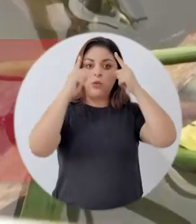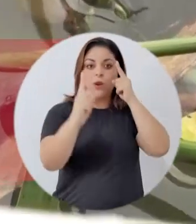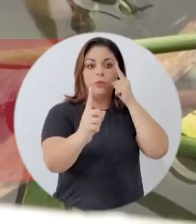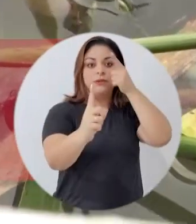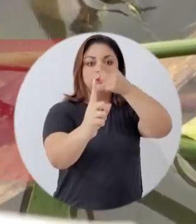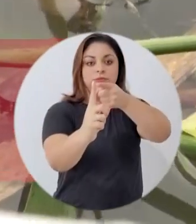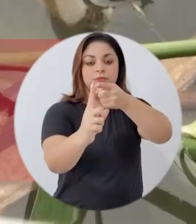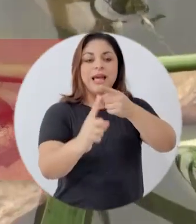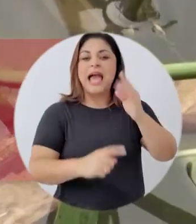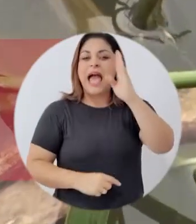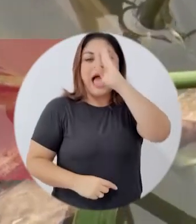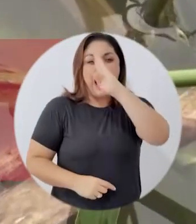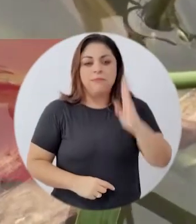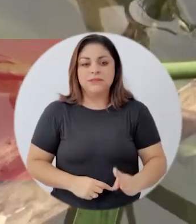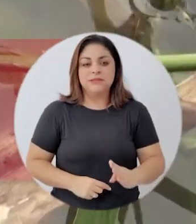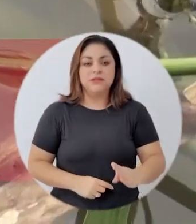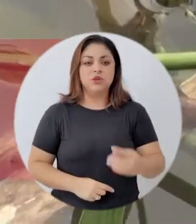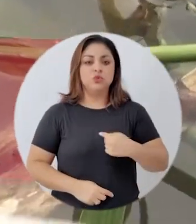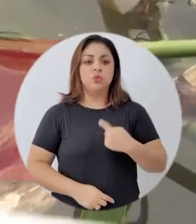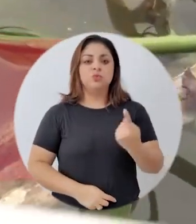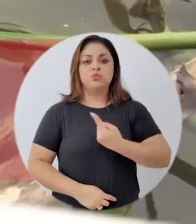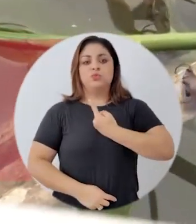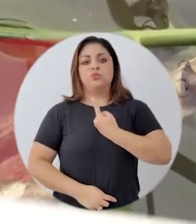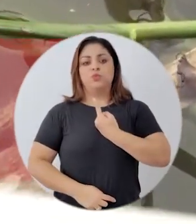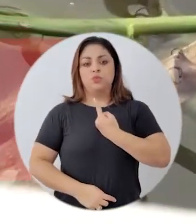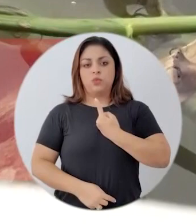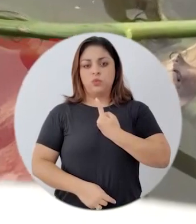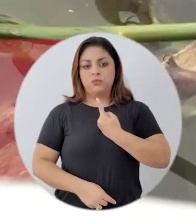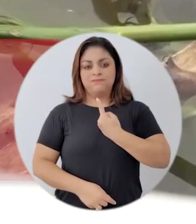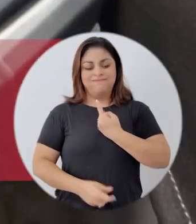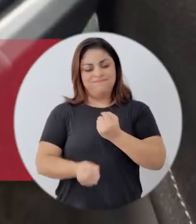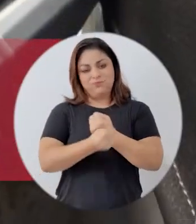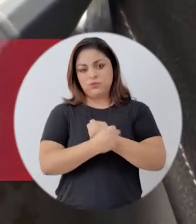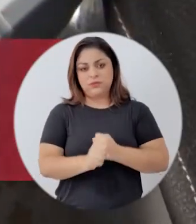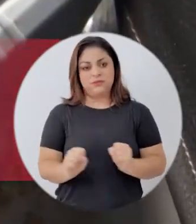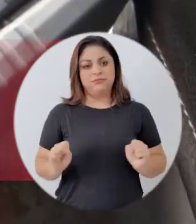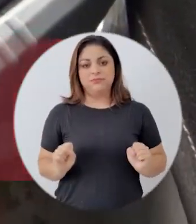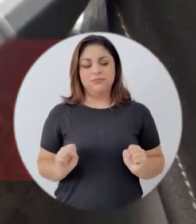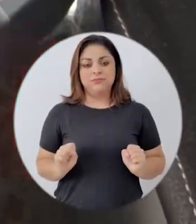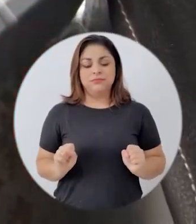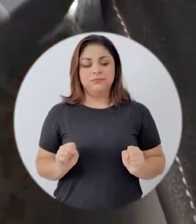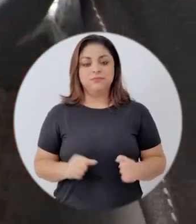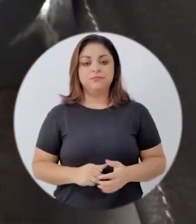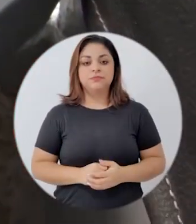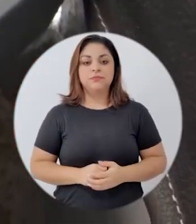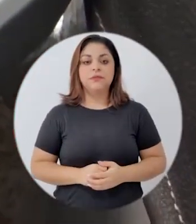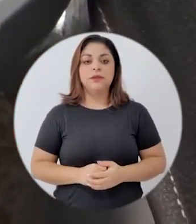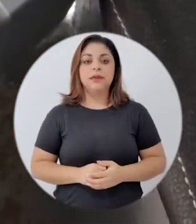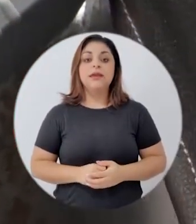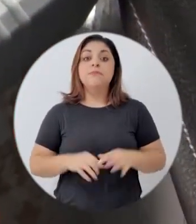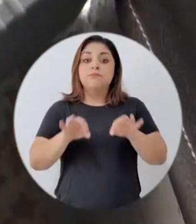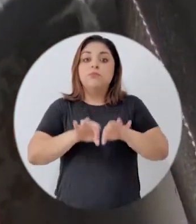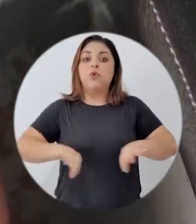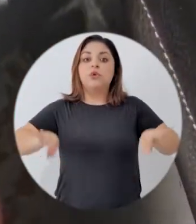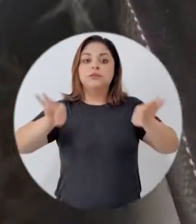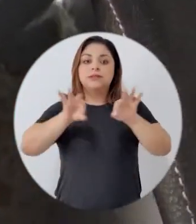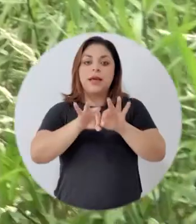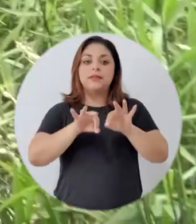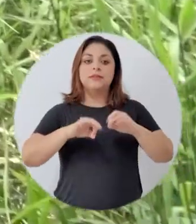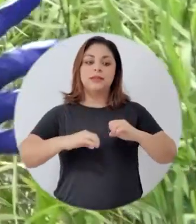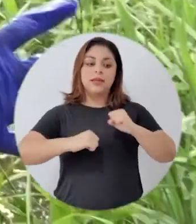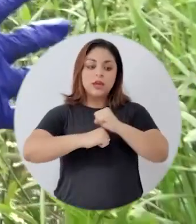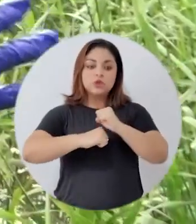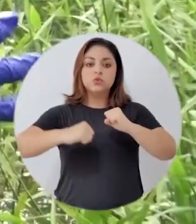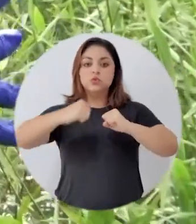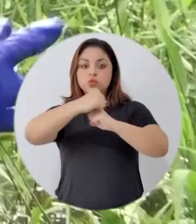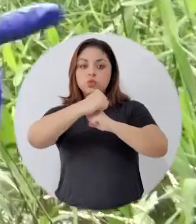objetivos. Jamás vas a poder lograr obtener un reconocimiento o mejorar tu desempeño ambiental solo. Hay estructuras que hablan de